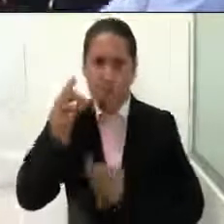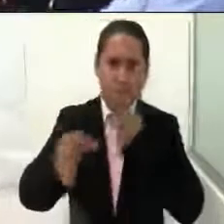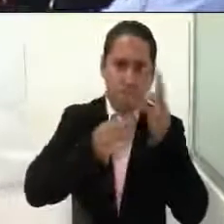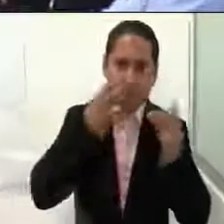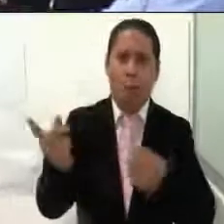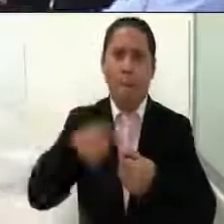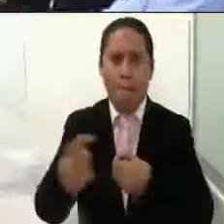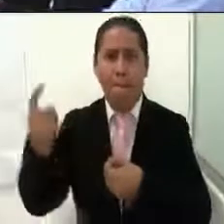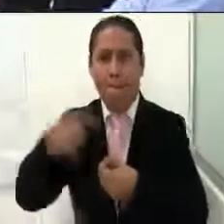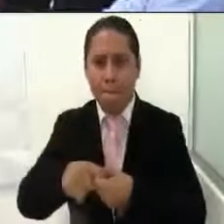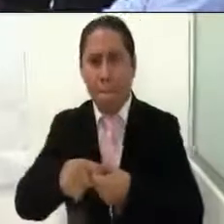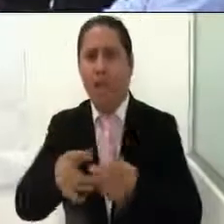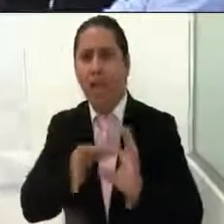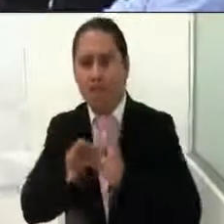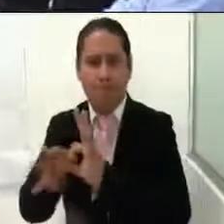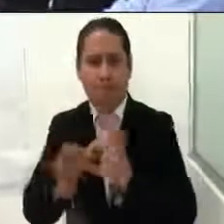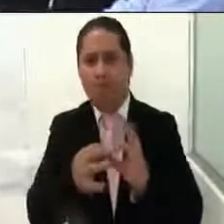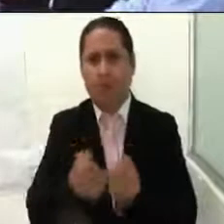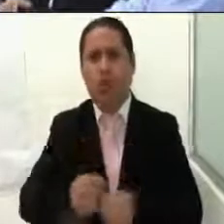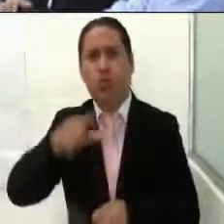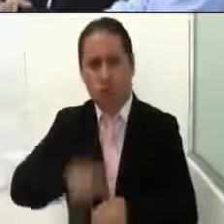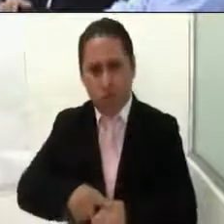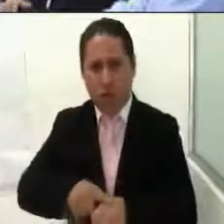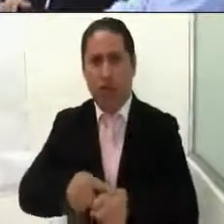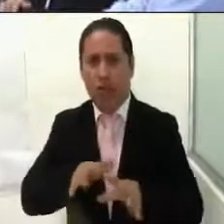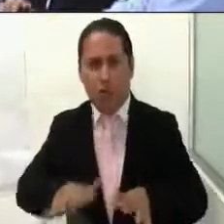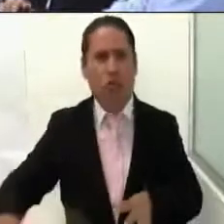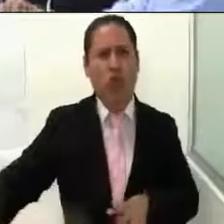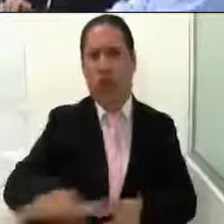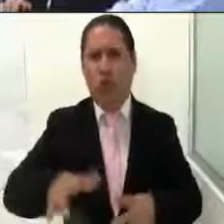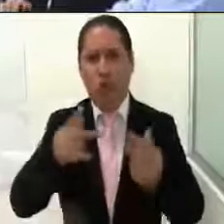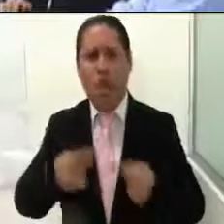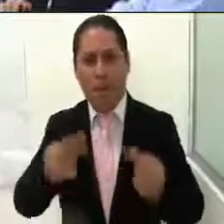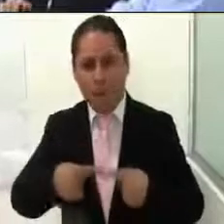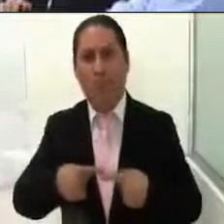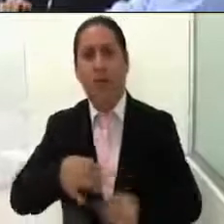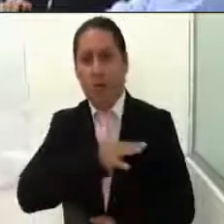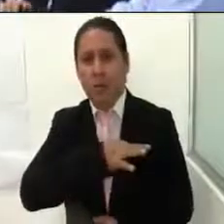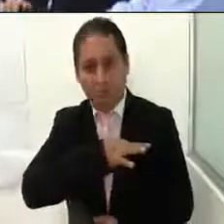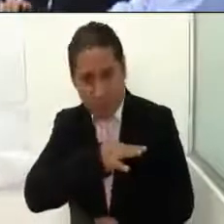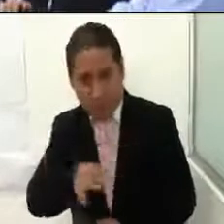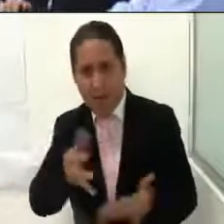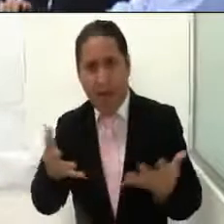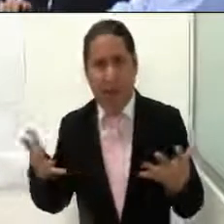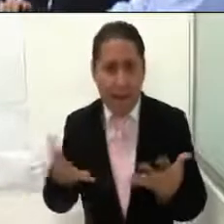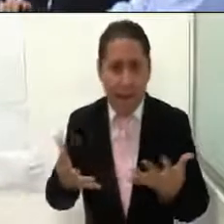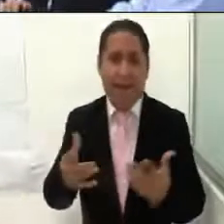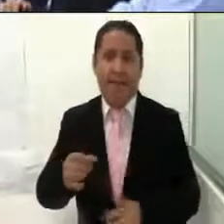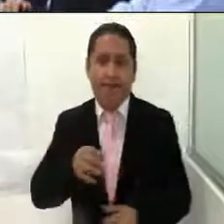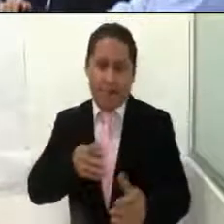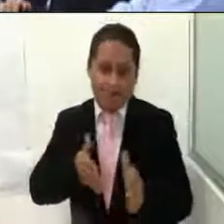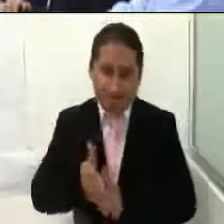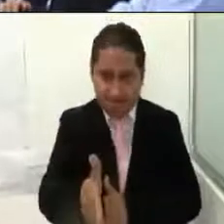y coordinación de la sociedad con el sector público donde se establecen los mecanismos que permiten el cumplimiento